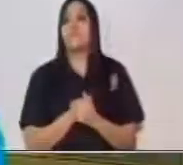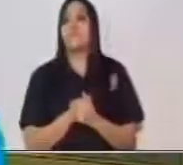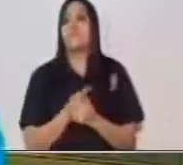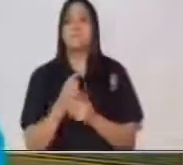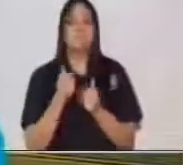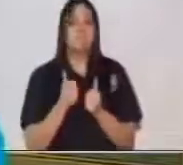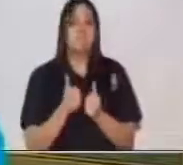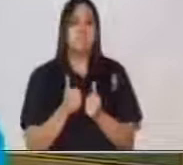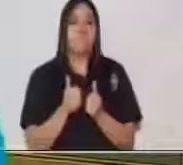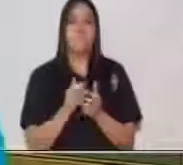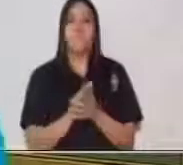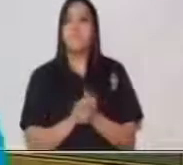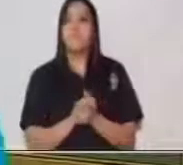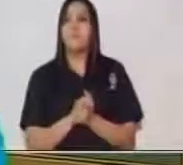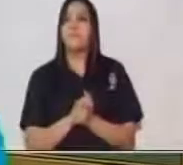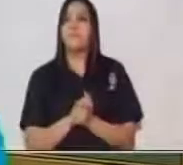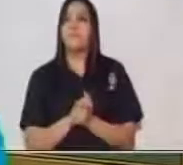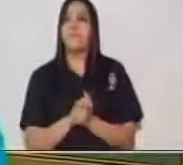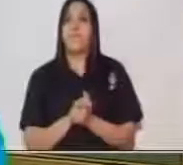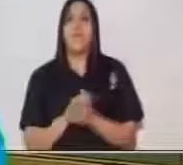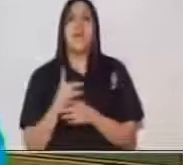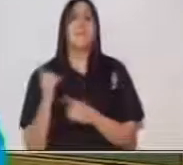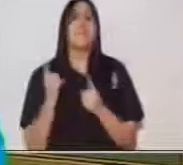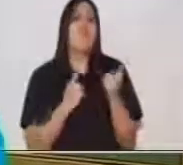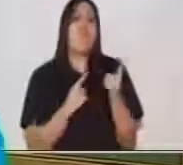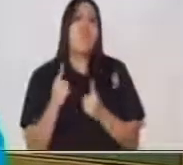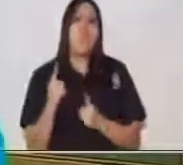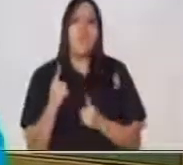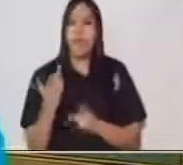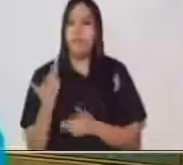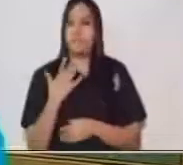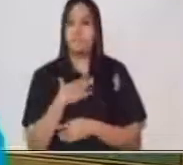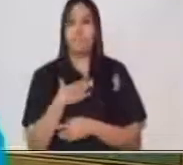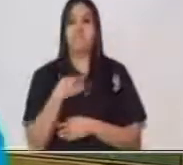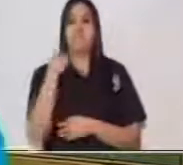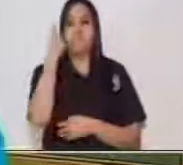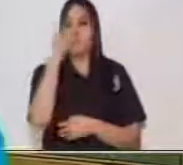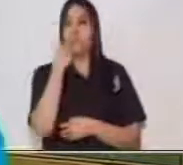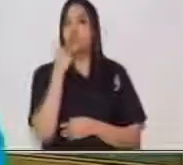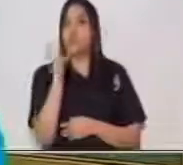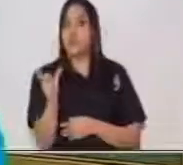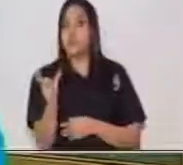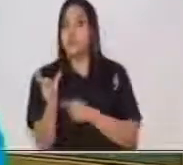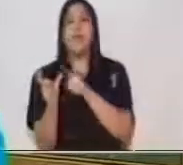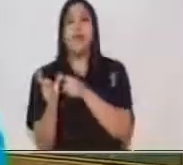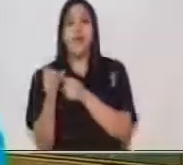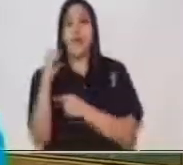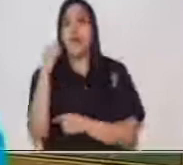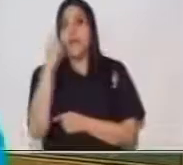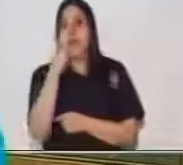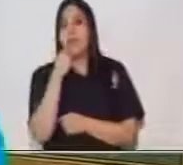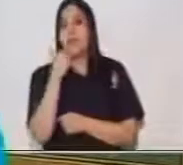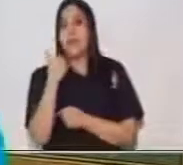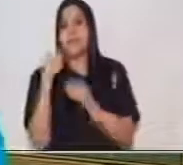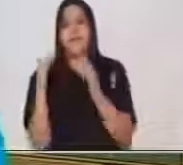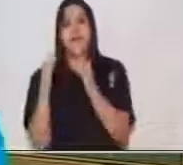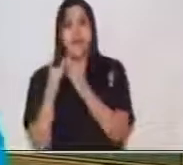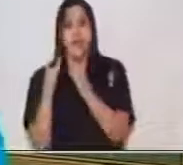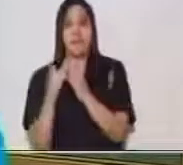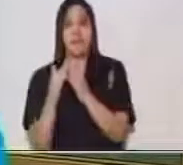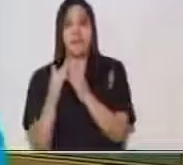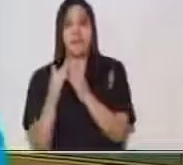Muy bien. ¿Cuál entonces sería nuestro sujeto? Esa casa. ¿Qué decimos de la